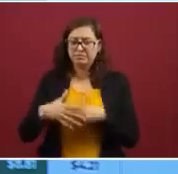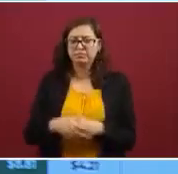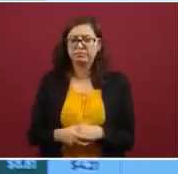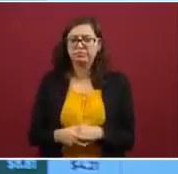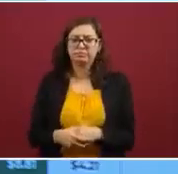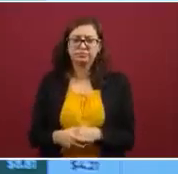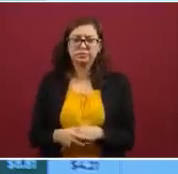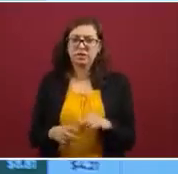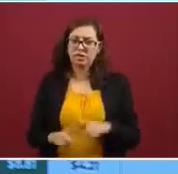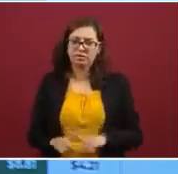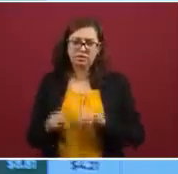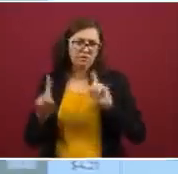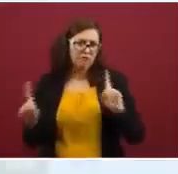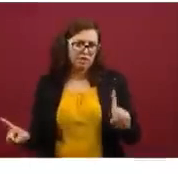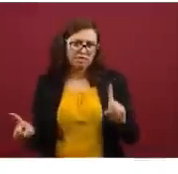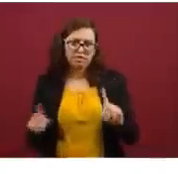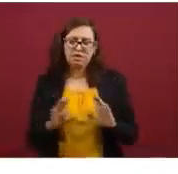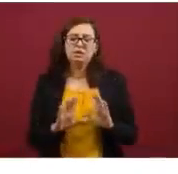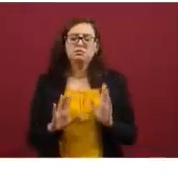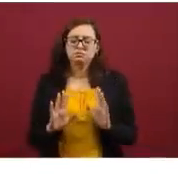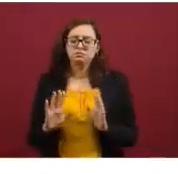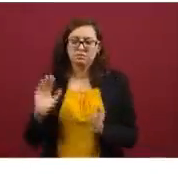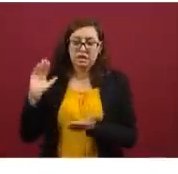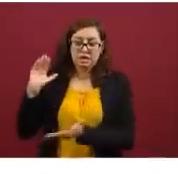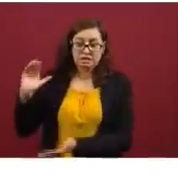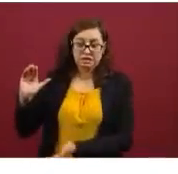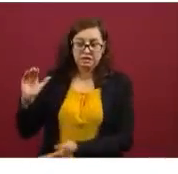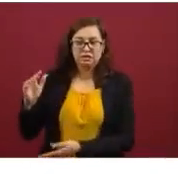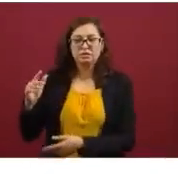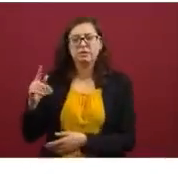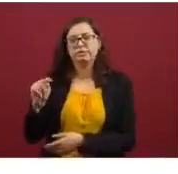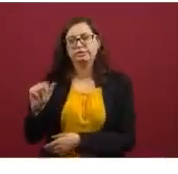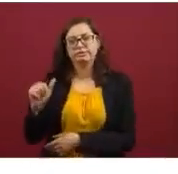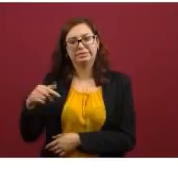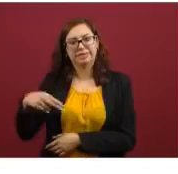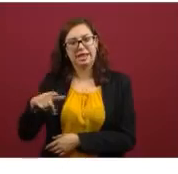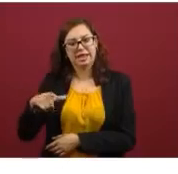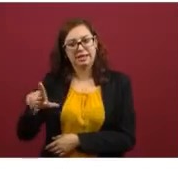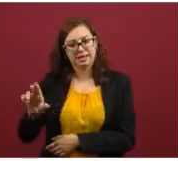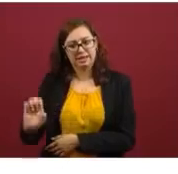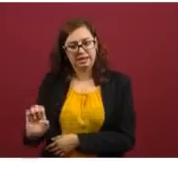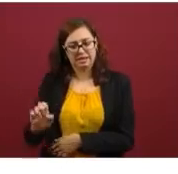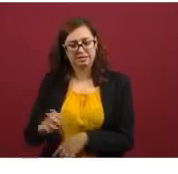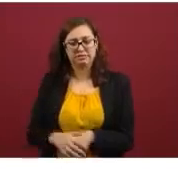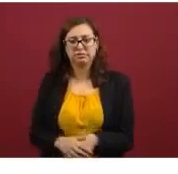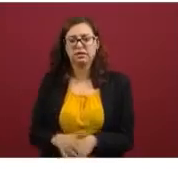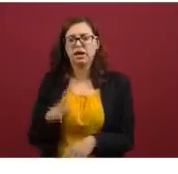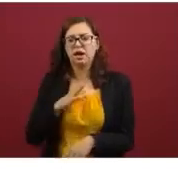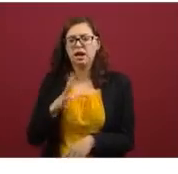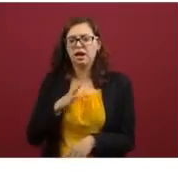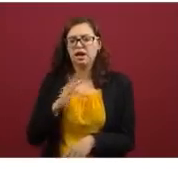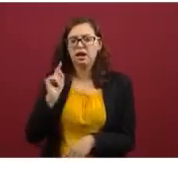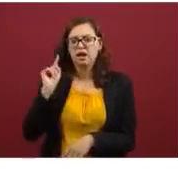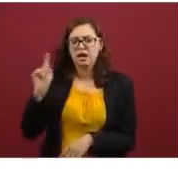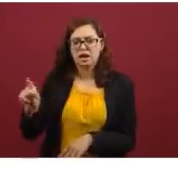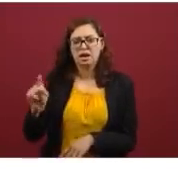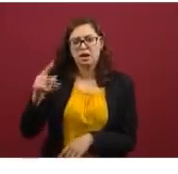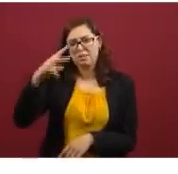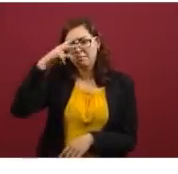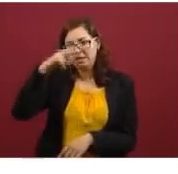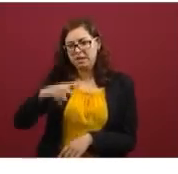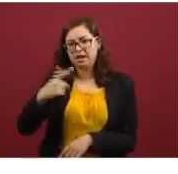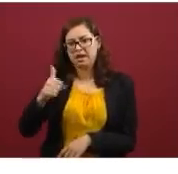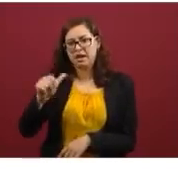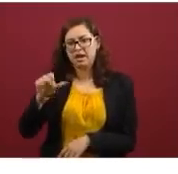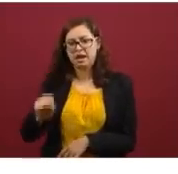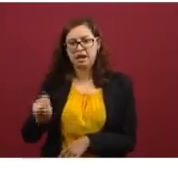reitero es muy diferente al anterior, tenemos una estación que se llama Distribuidora Mexicana de Gas